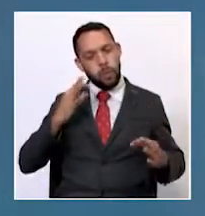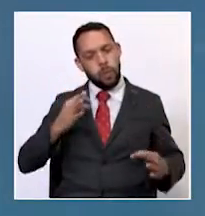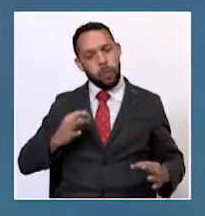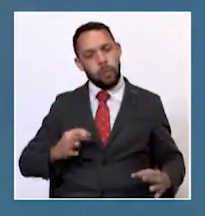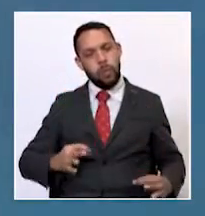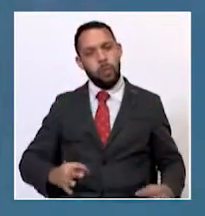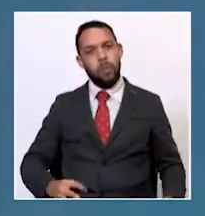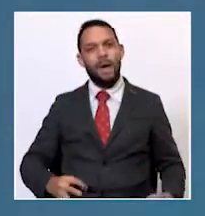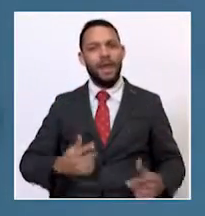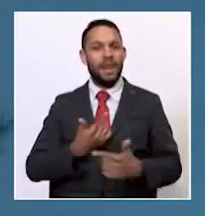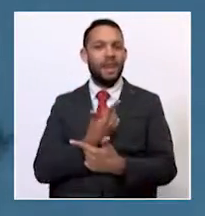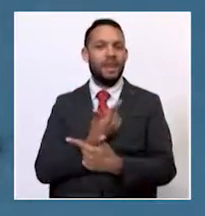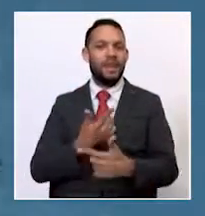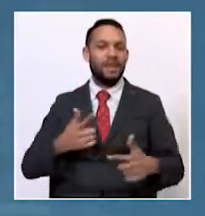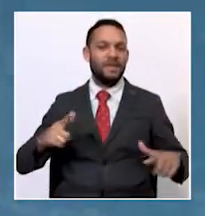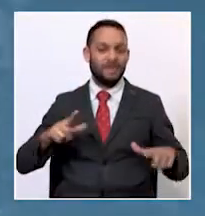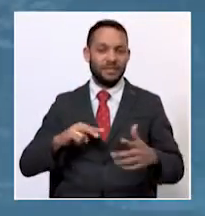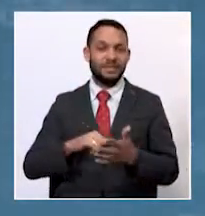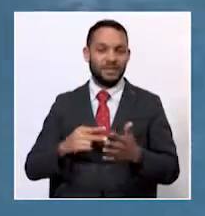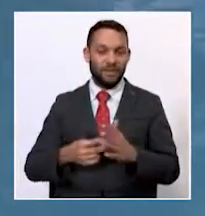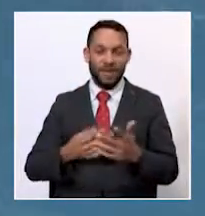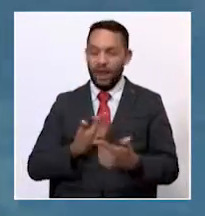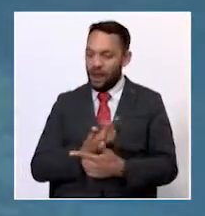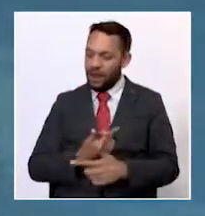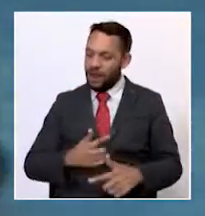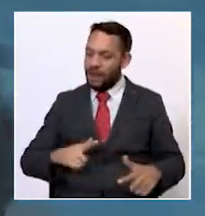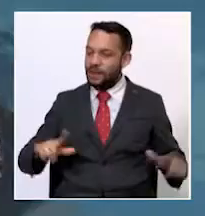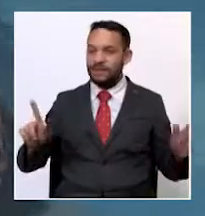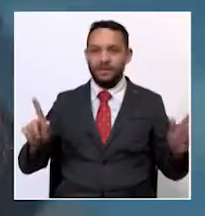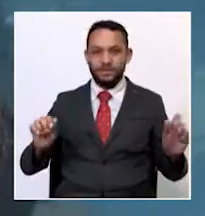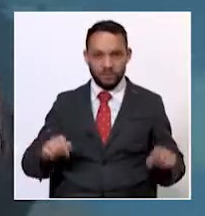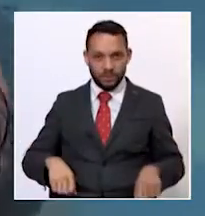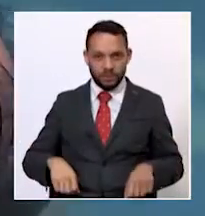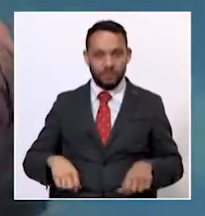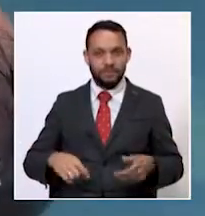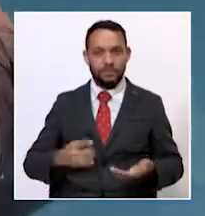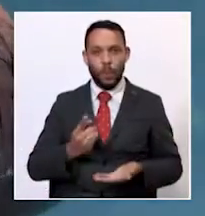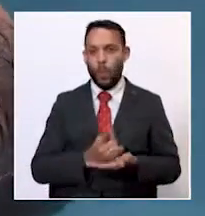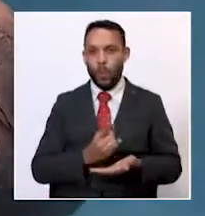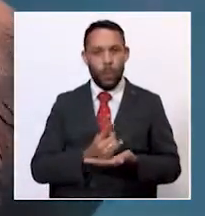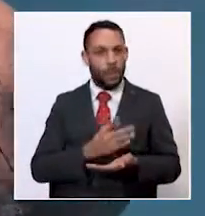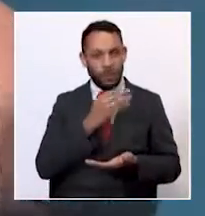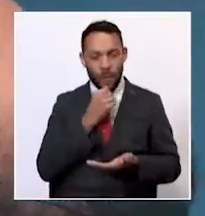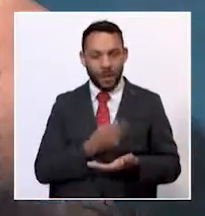libertad que genera este medio en el que estamos casi antigravitacionales.